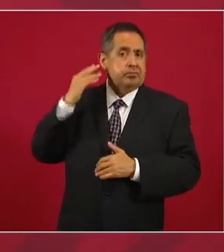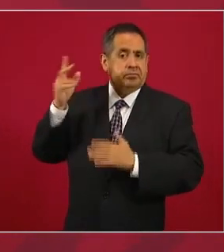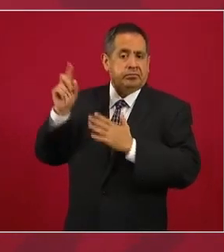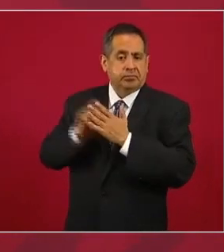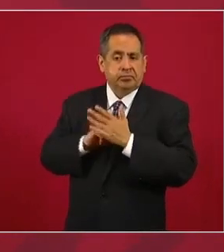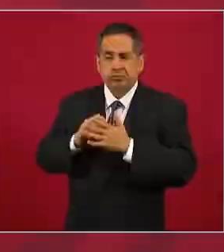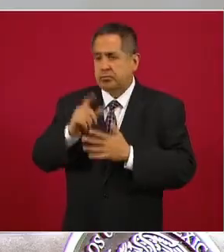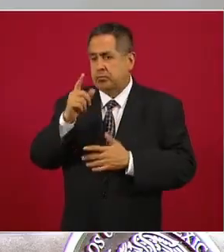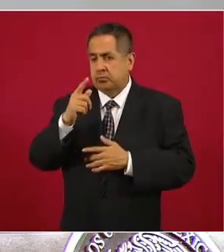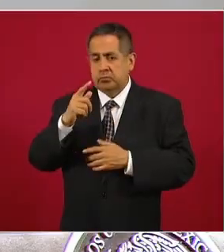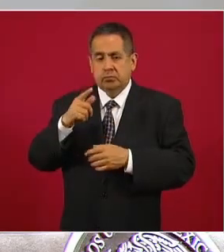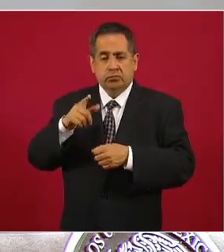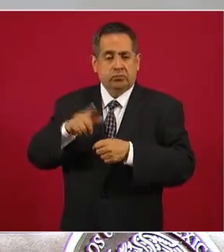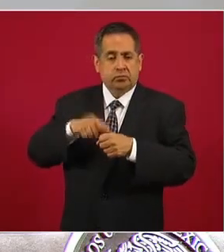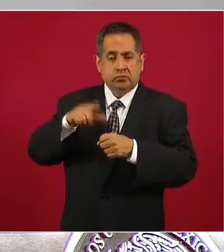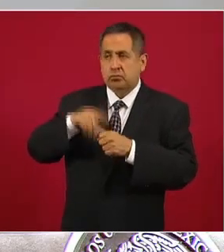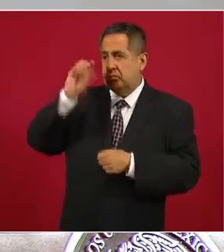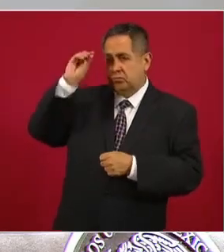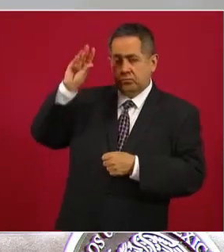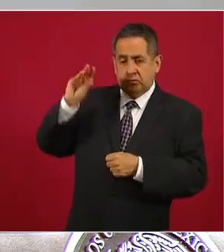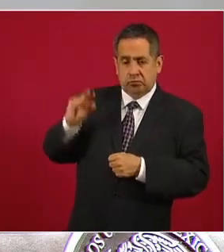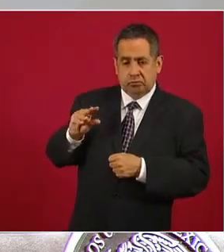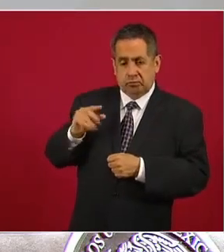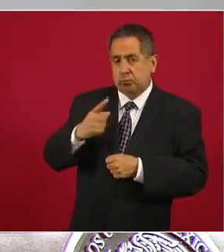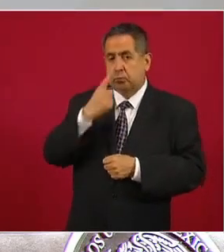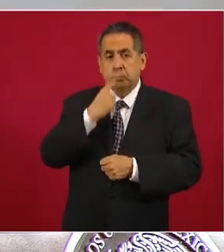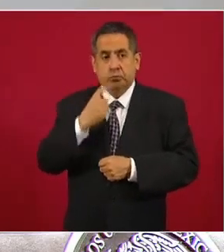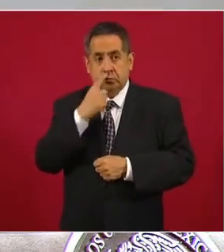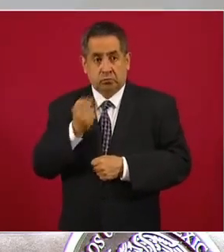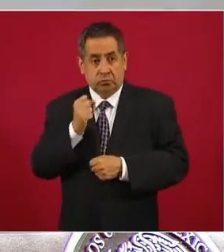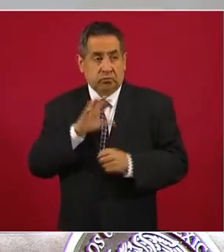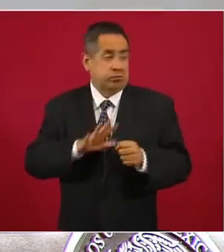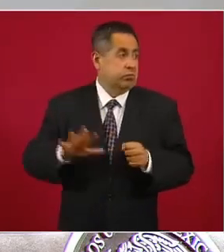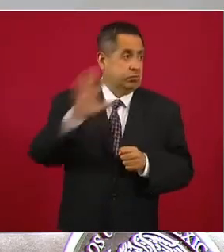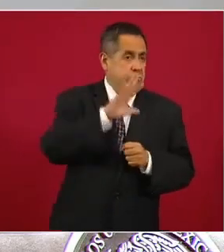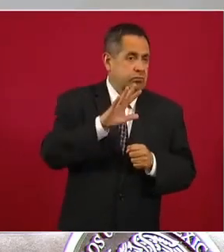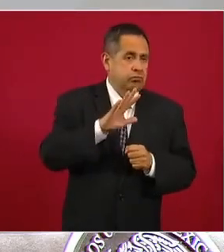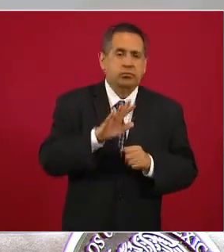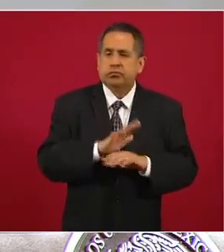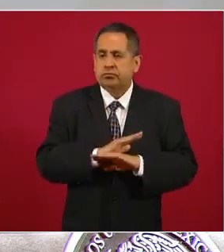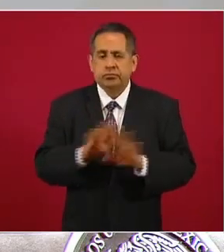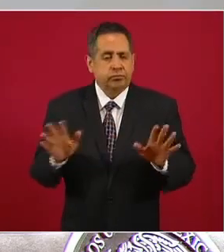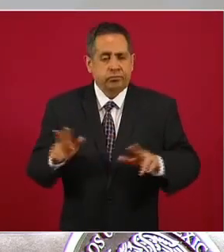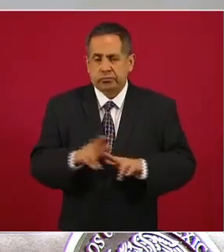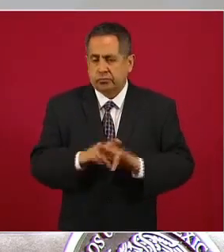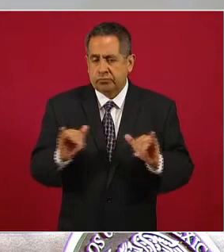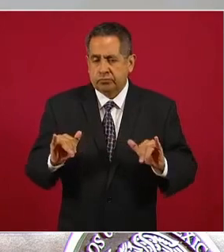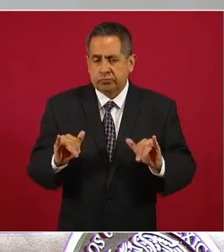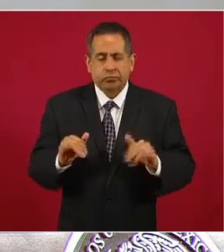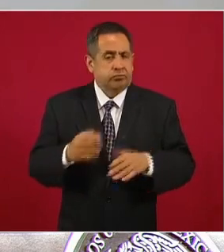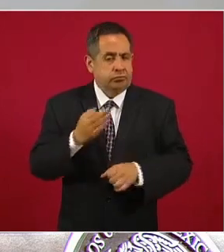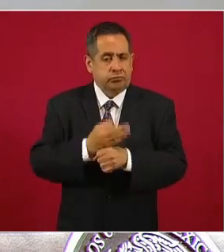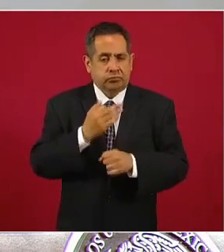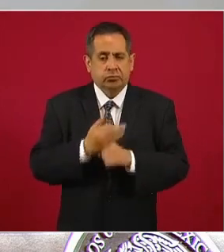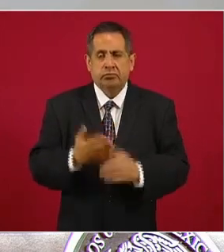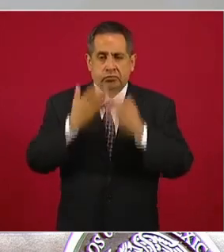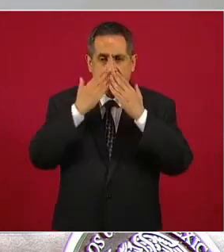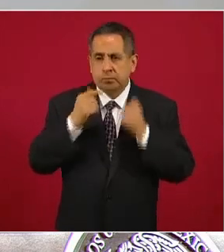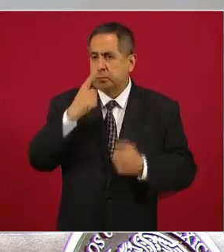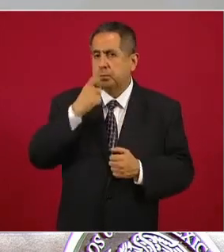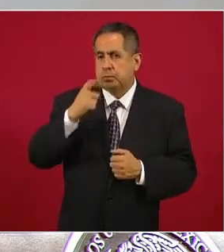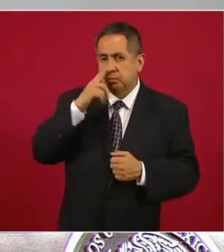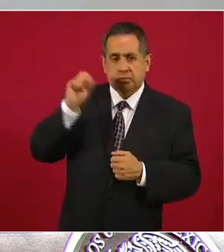dejándolo varios de los estados, y que esto ya no existe, ningún estado está en semáforo